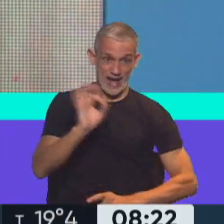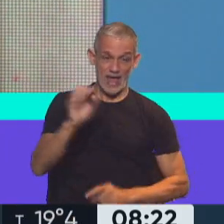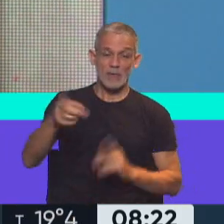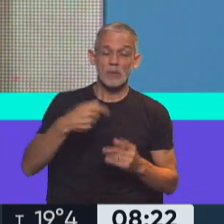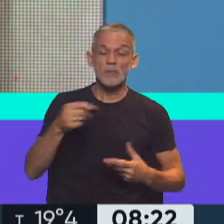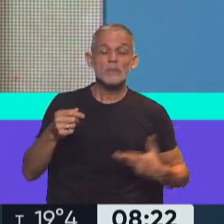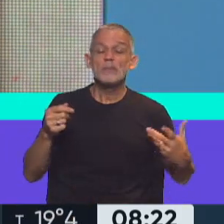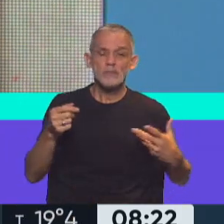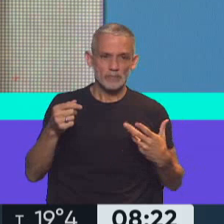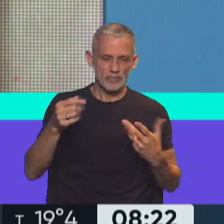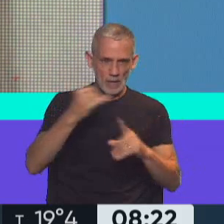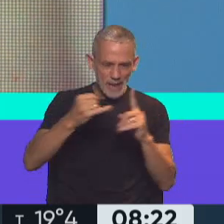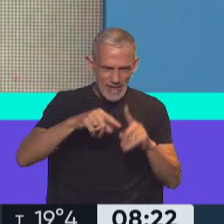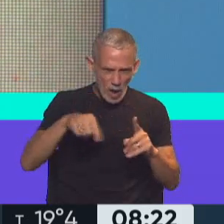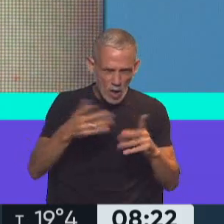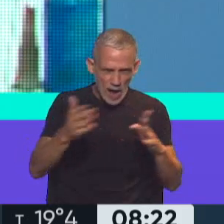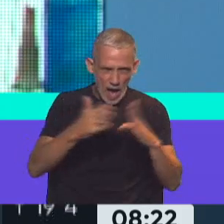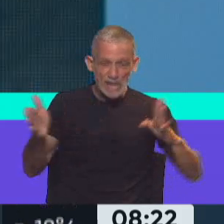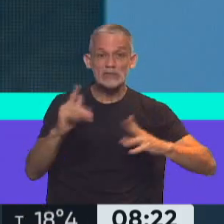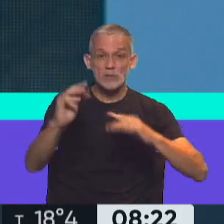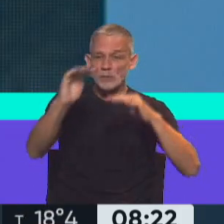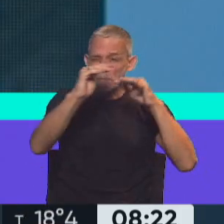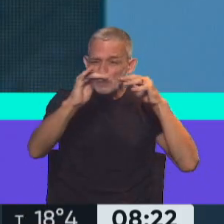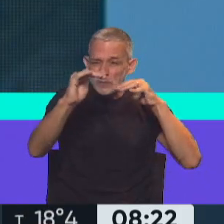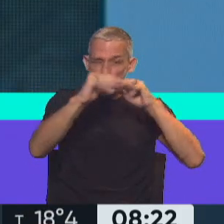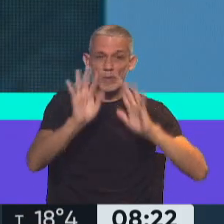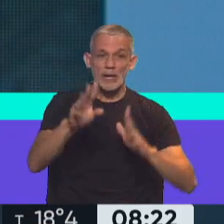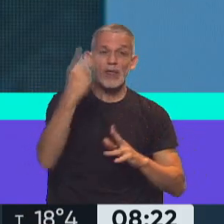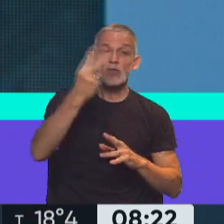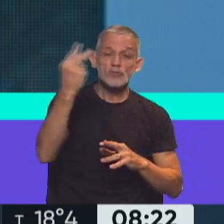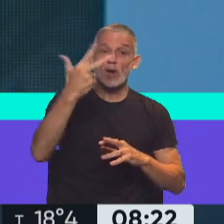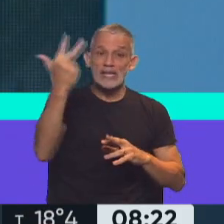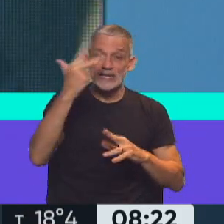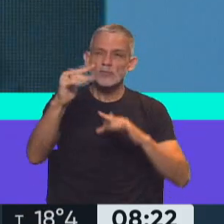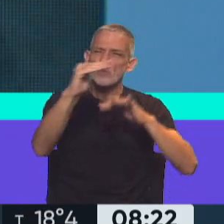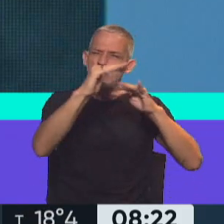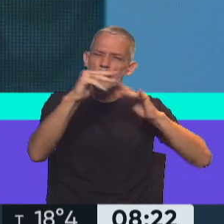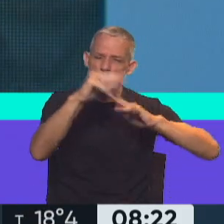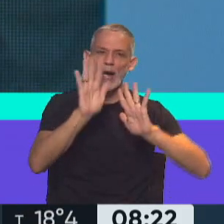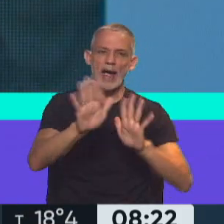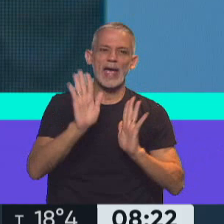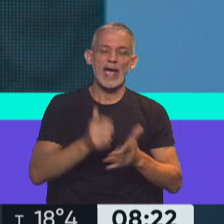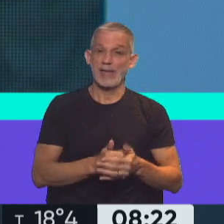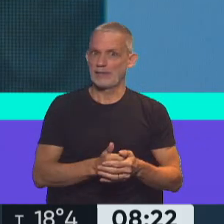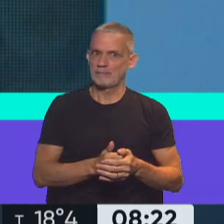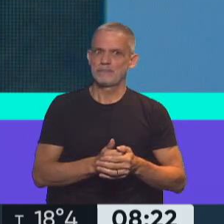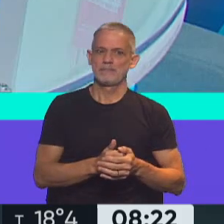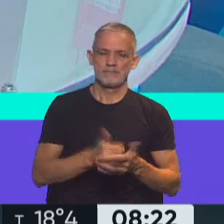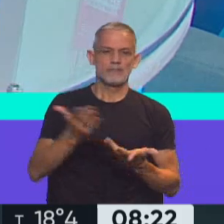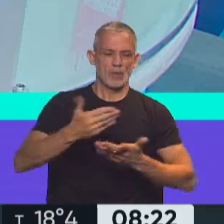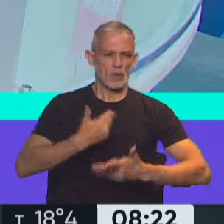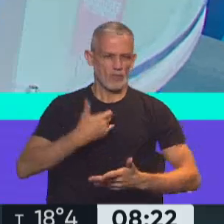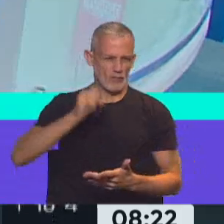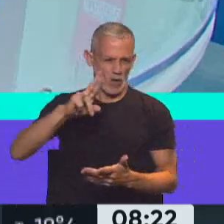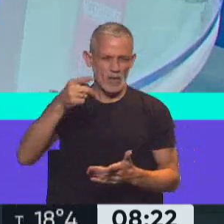si no A la usamos media barbijo. hora. Sí, porque puede Bueno. quedar Persistir, hasta claro. 2 o 3 horas en forma de En forma, aerosoles el bueno. virus en el aire. Florencia, consultarte